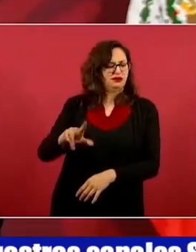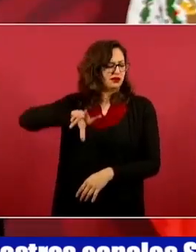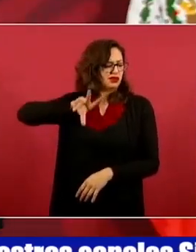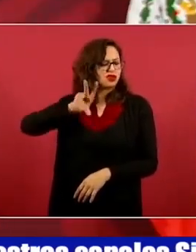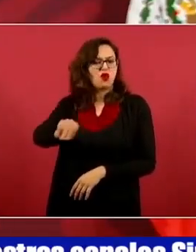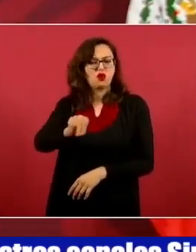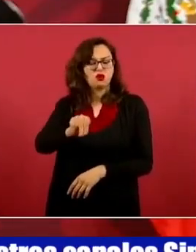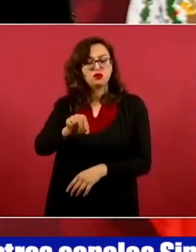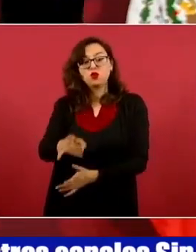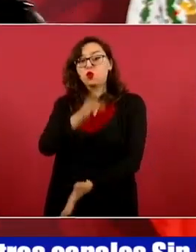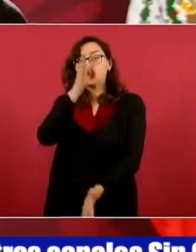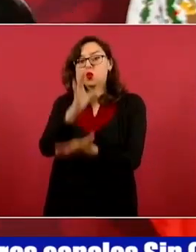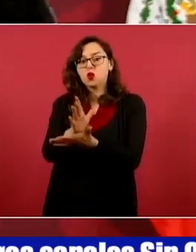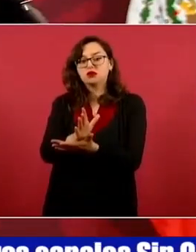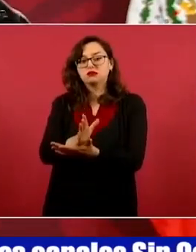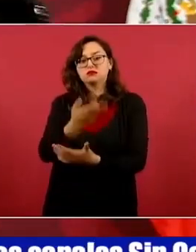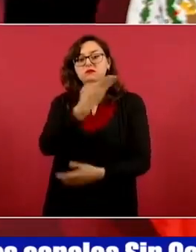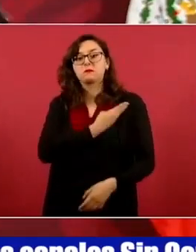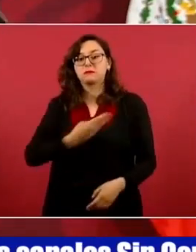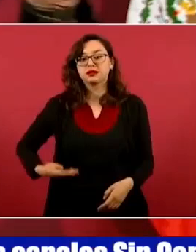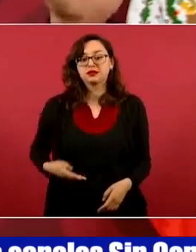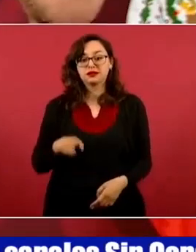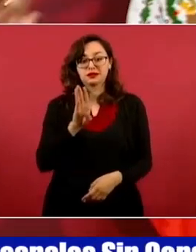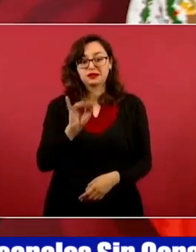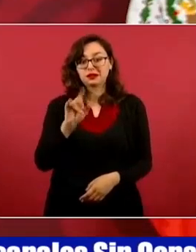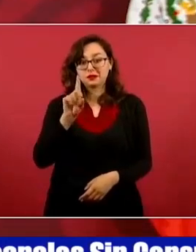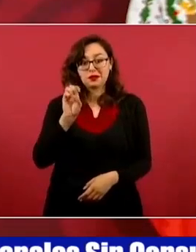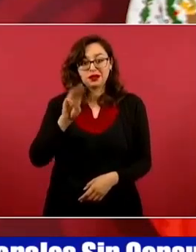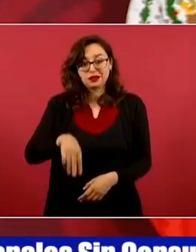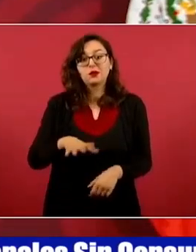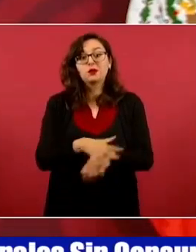Entonces, no podemos olvidarnos de eso.